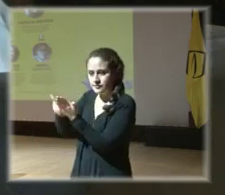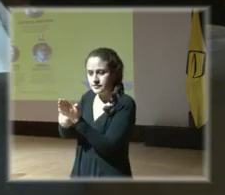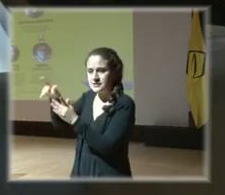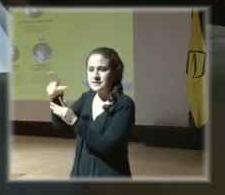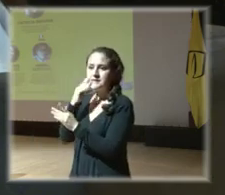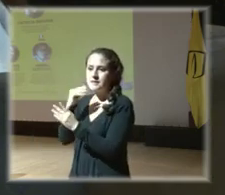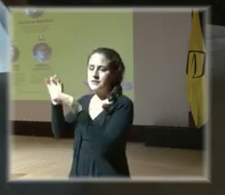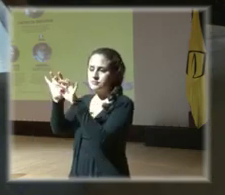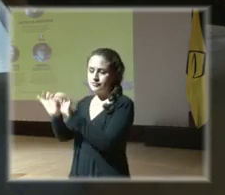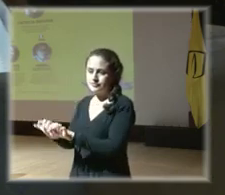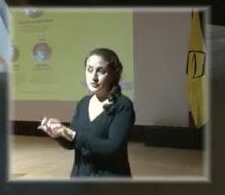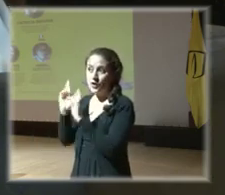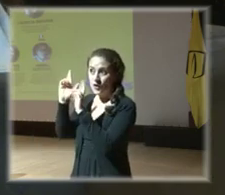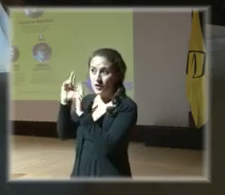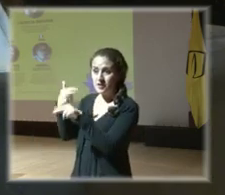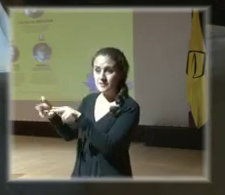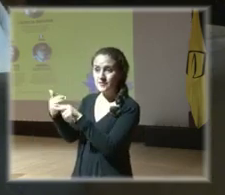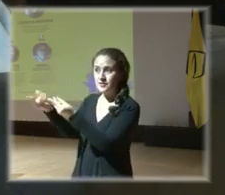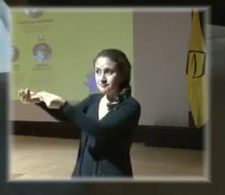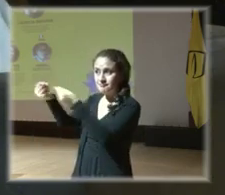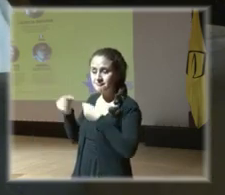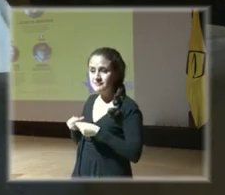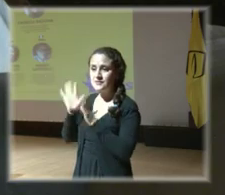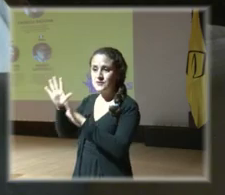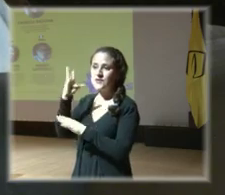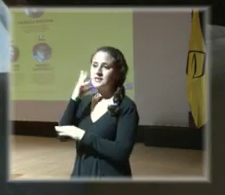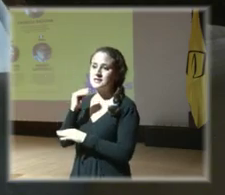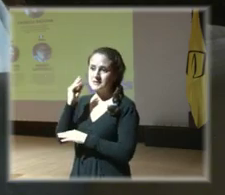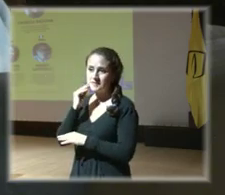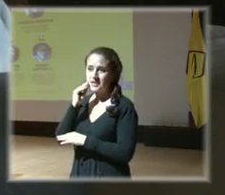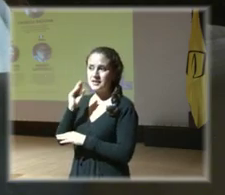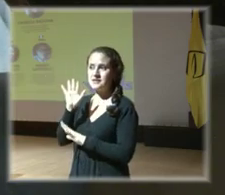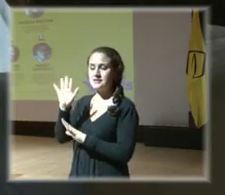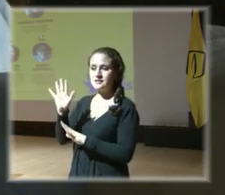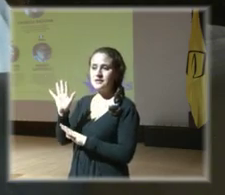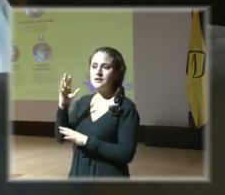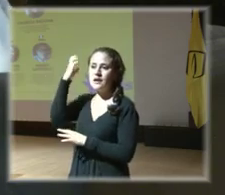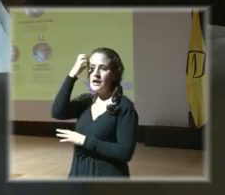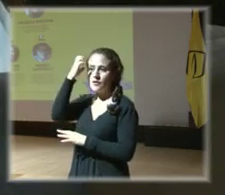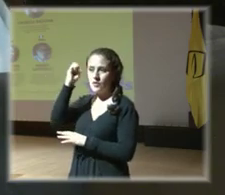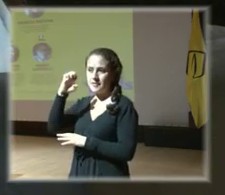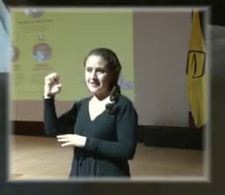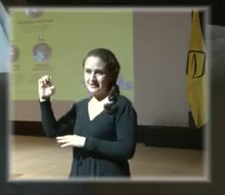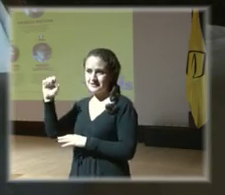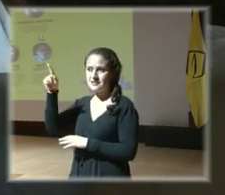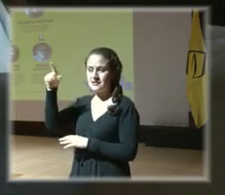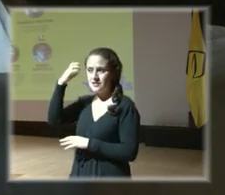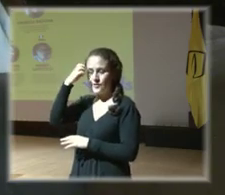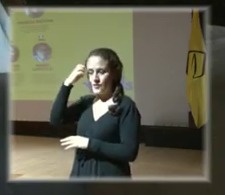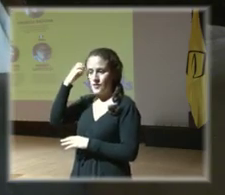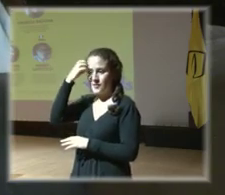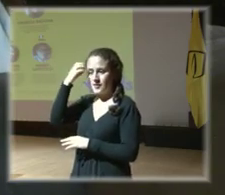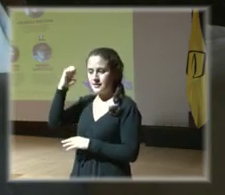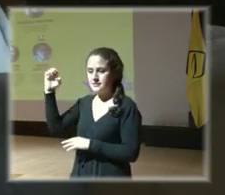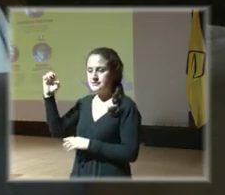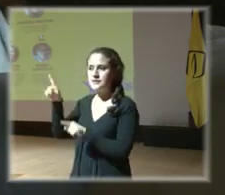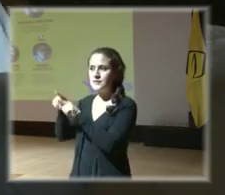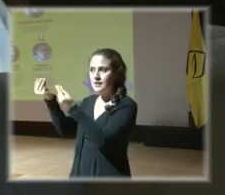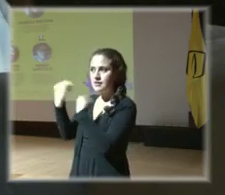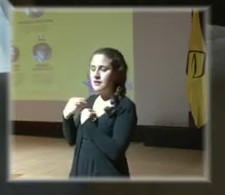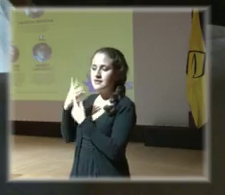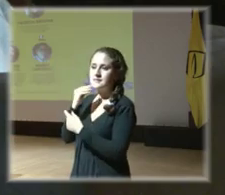dentro de poco vamos a tener como una experiencia de Europa del Este de cómo se puede implementarlo en la